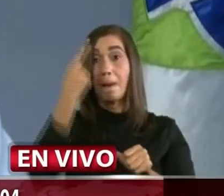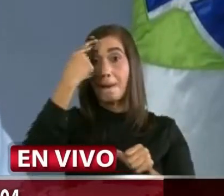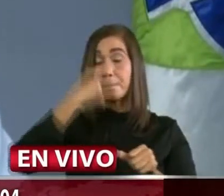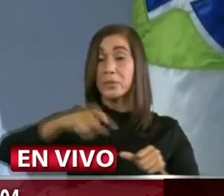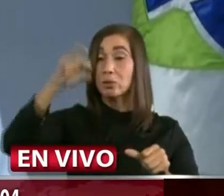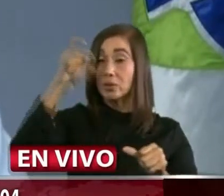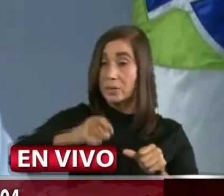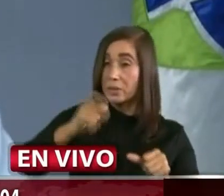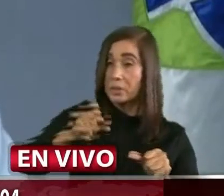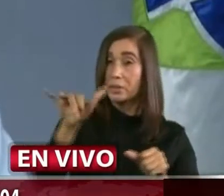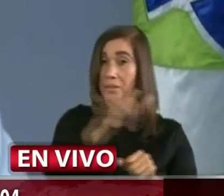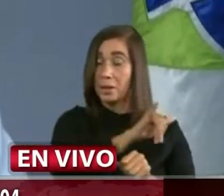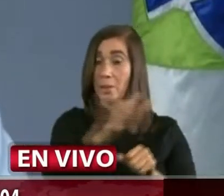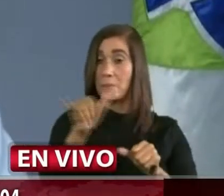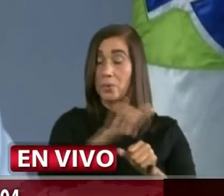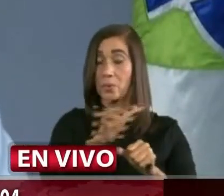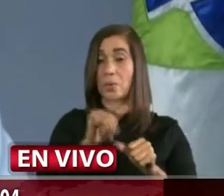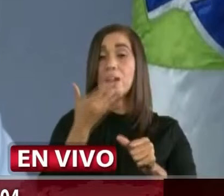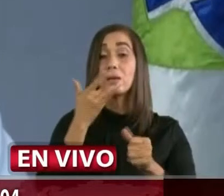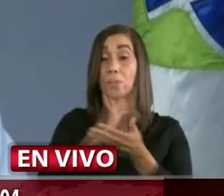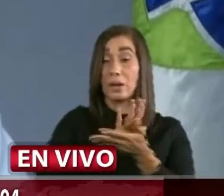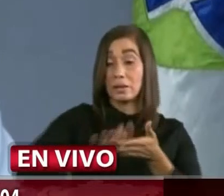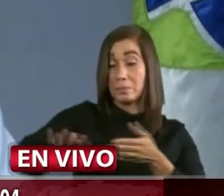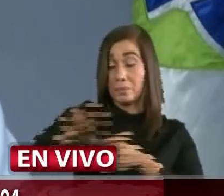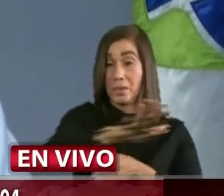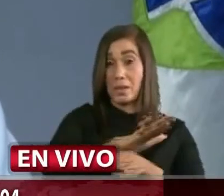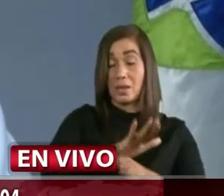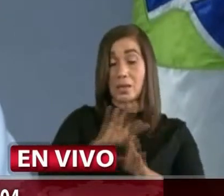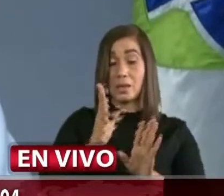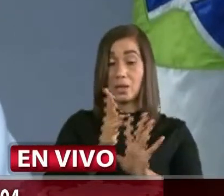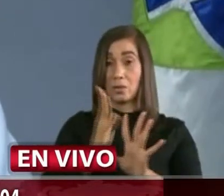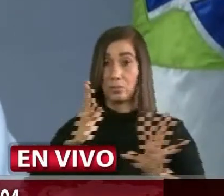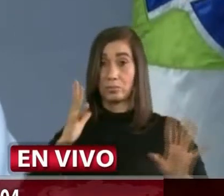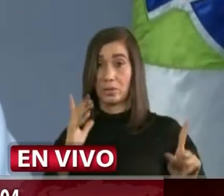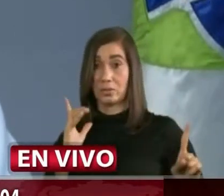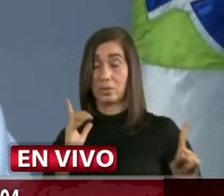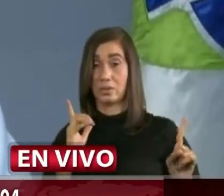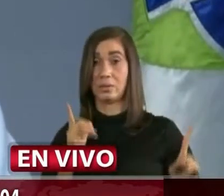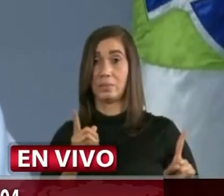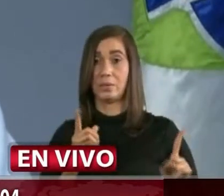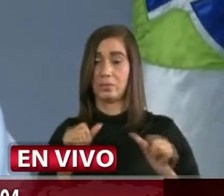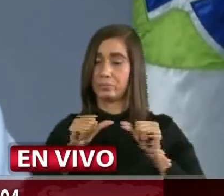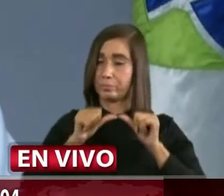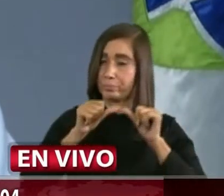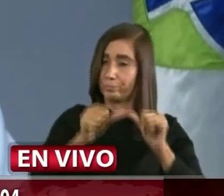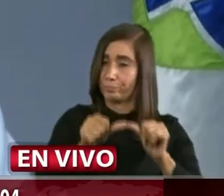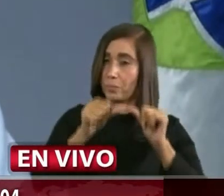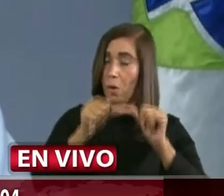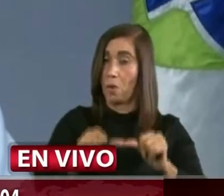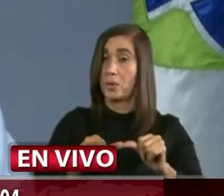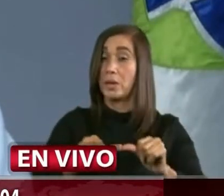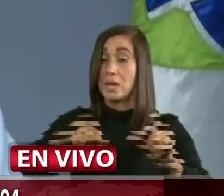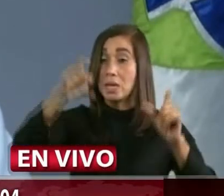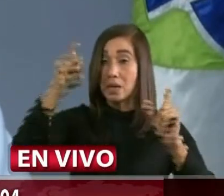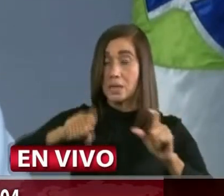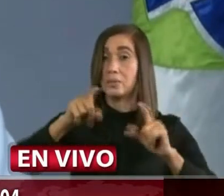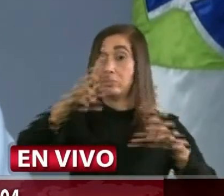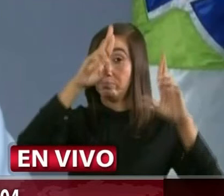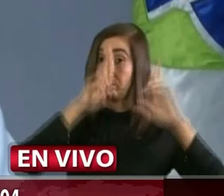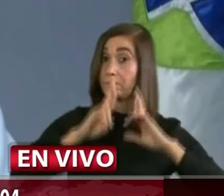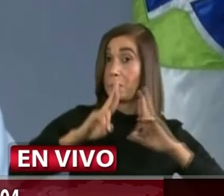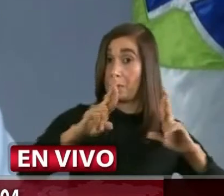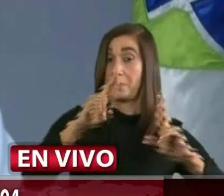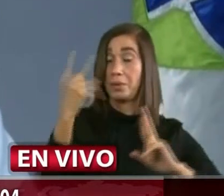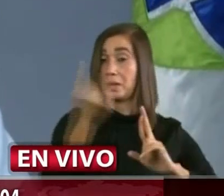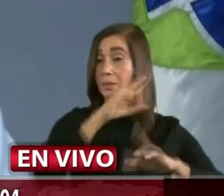y de distanciamiento continúan vigentes y deben ser llevadas a cabo de manera continua y permanente